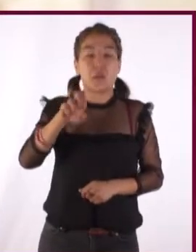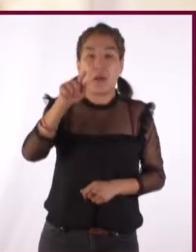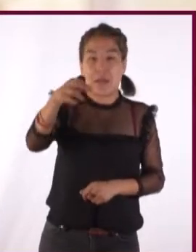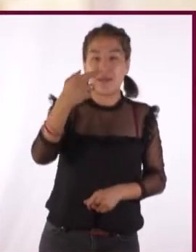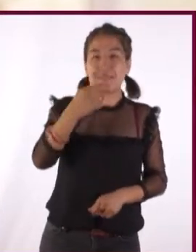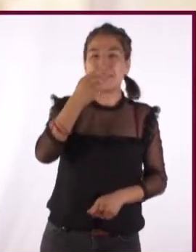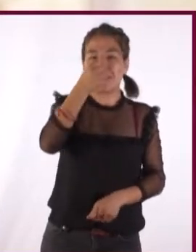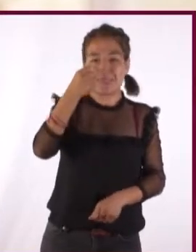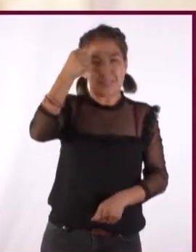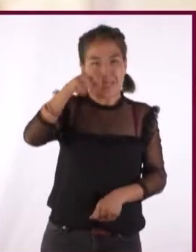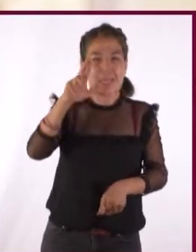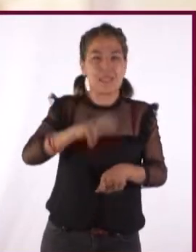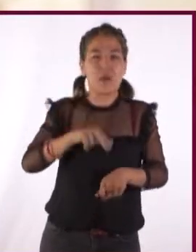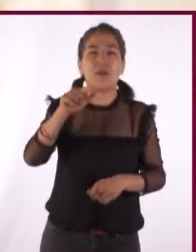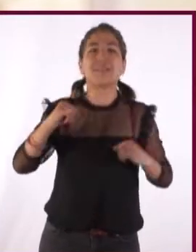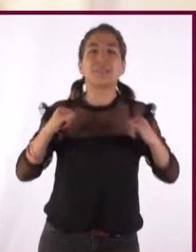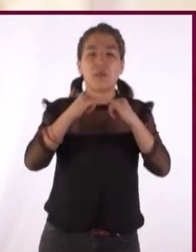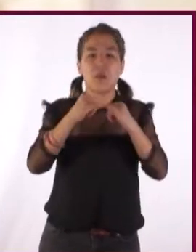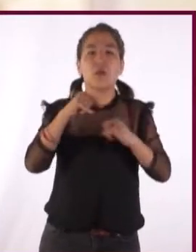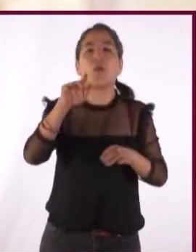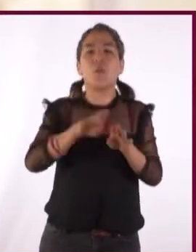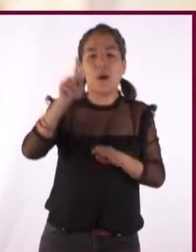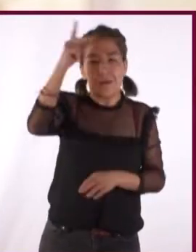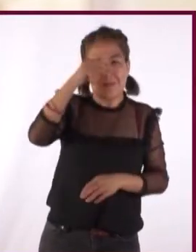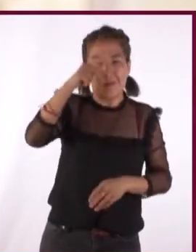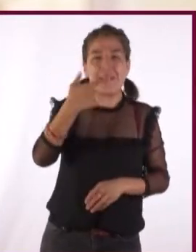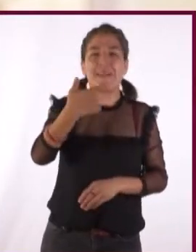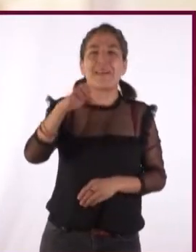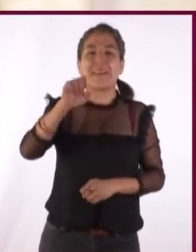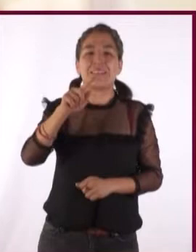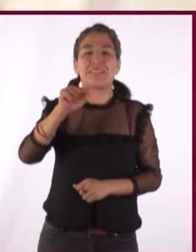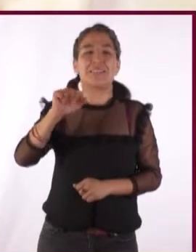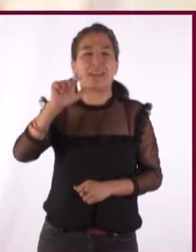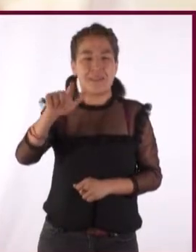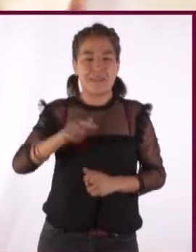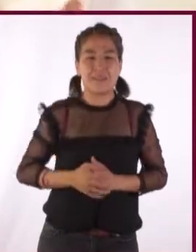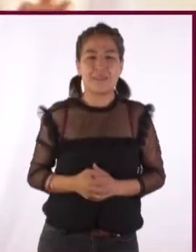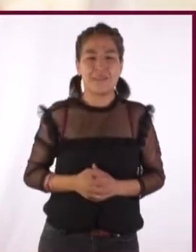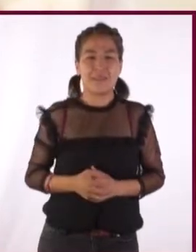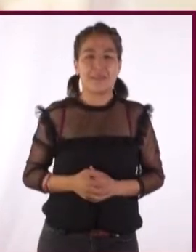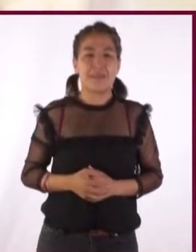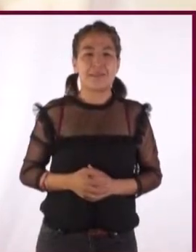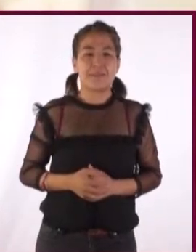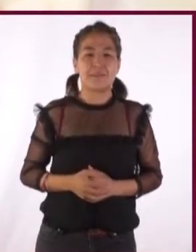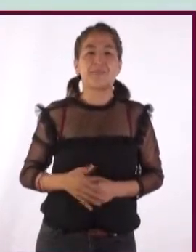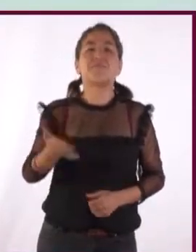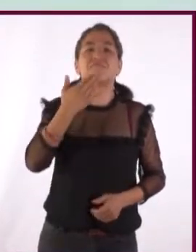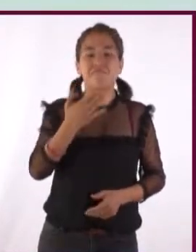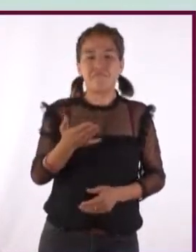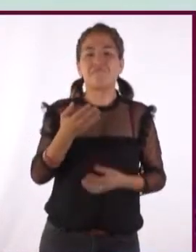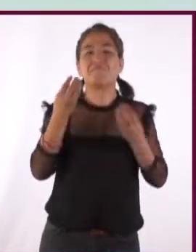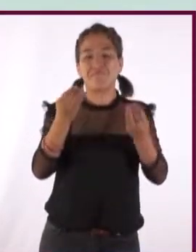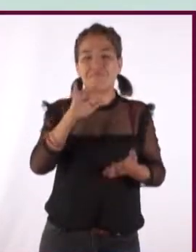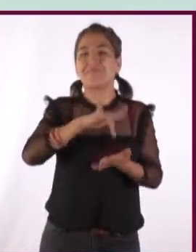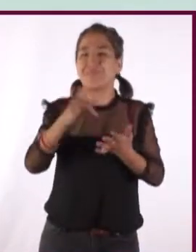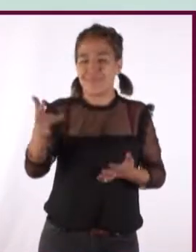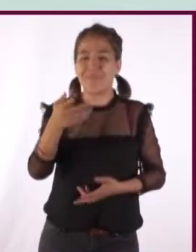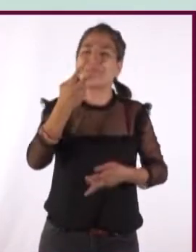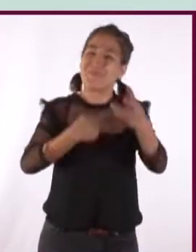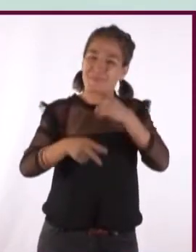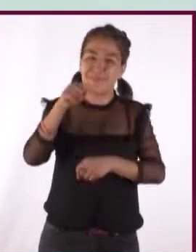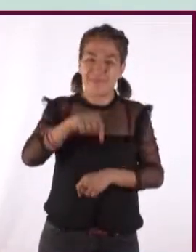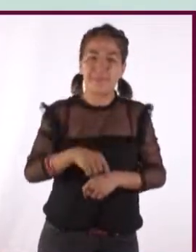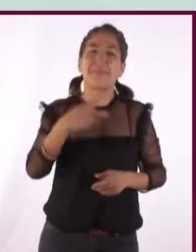secretario académico del Instituto Humanista de Psicoterapia Gestalt. ¿Qué tal, maestro? Bienvenido al programa. Hola, muchísimas gracias